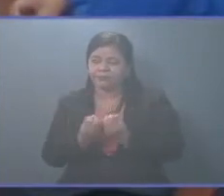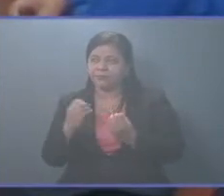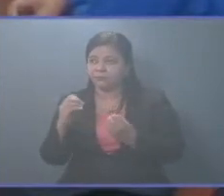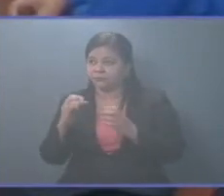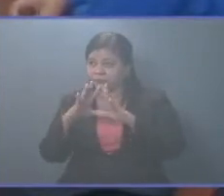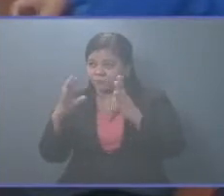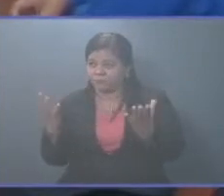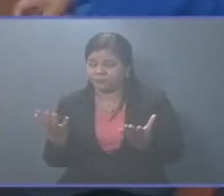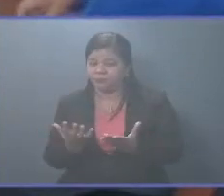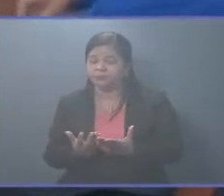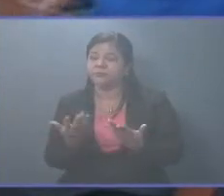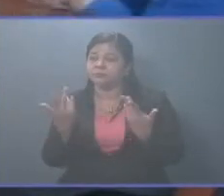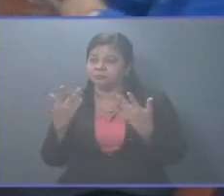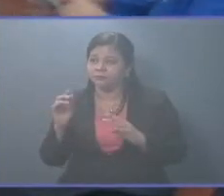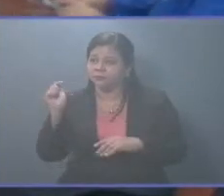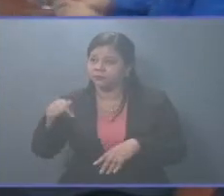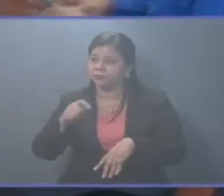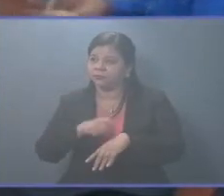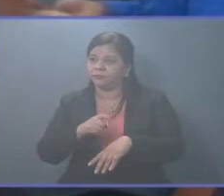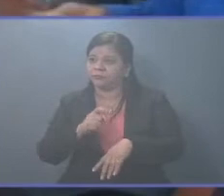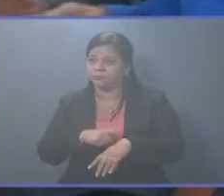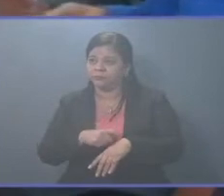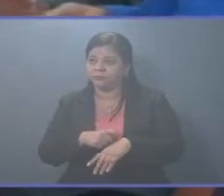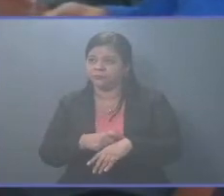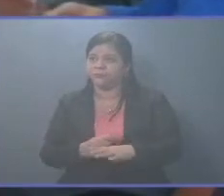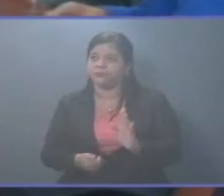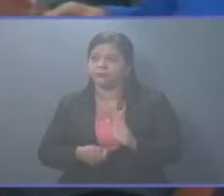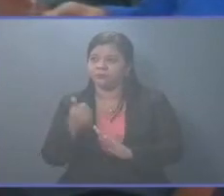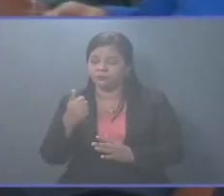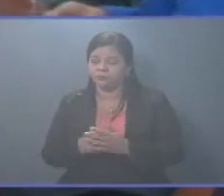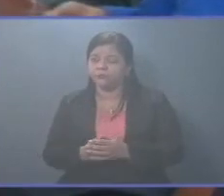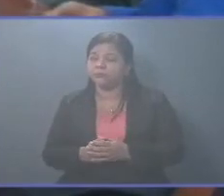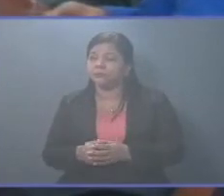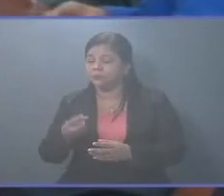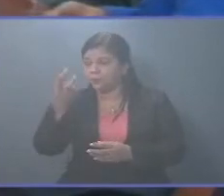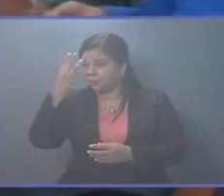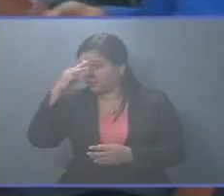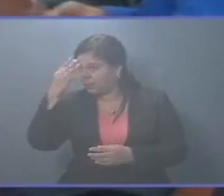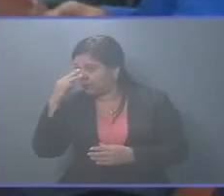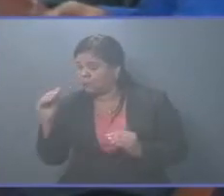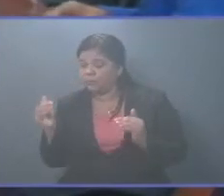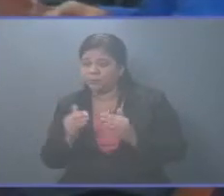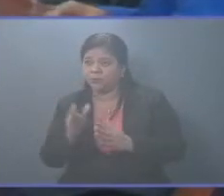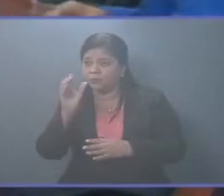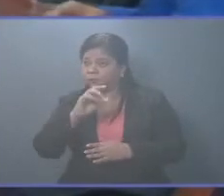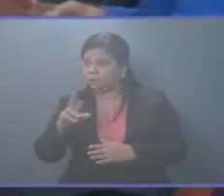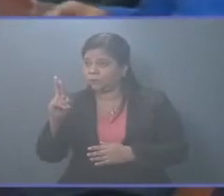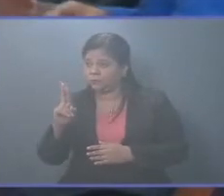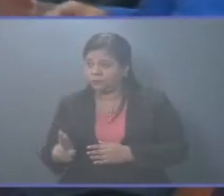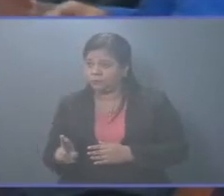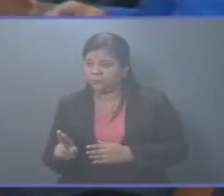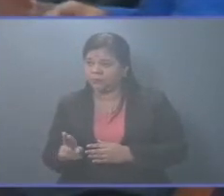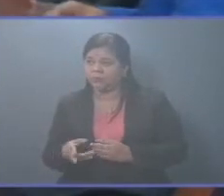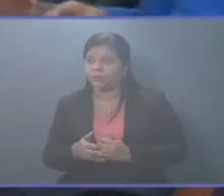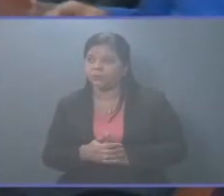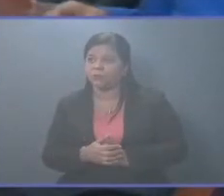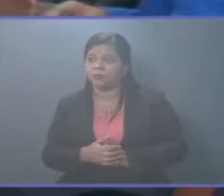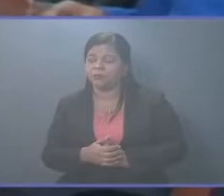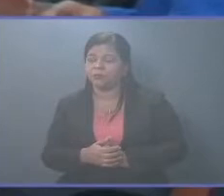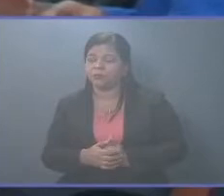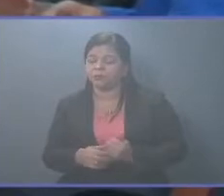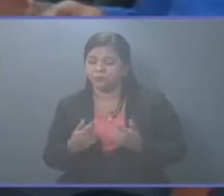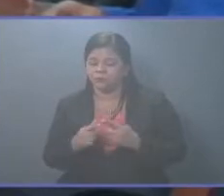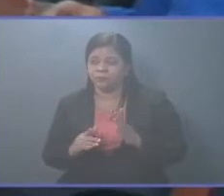internacionales sobre la que en este momento en los países vecinos como México y Costa Rica se están aplicando. Esto